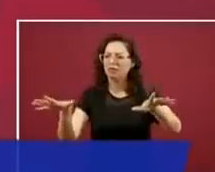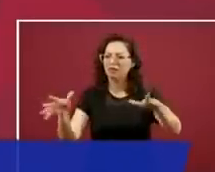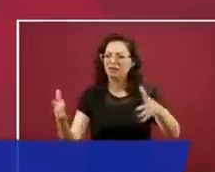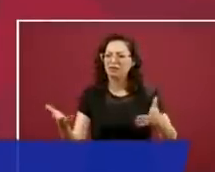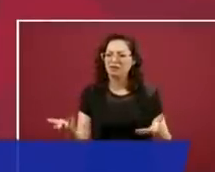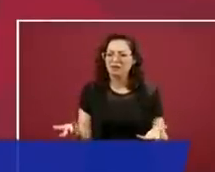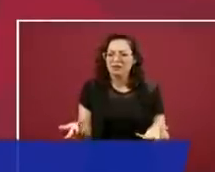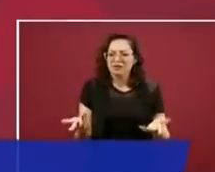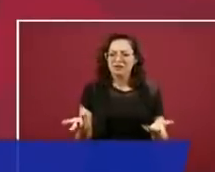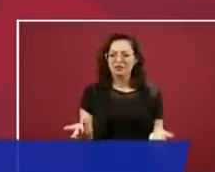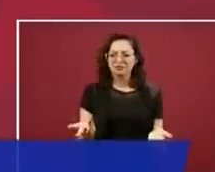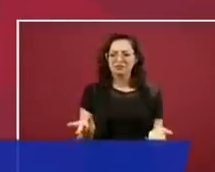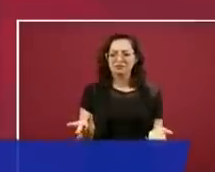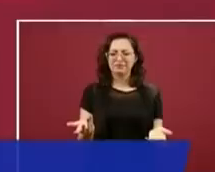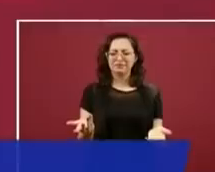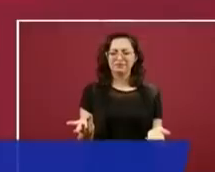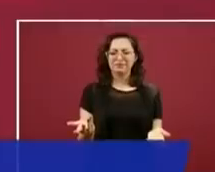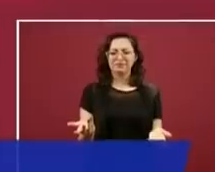Entonces,